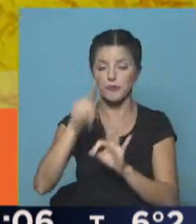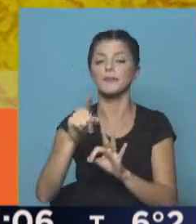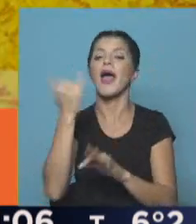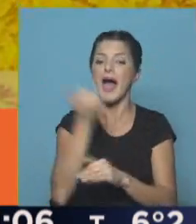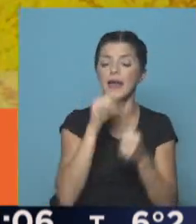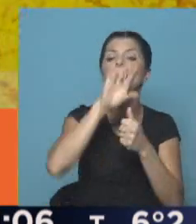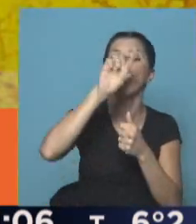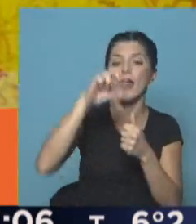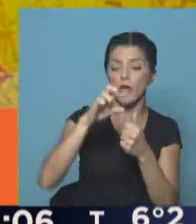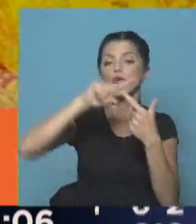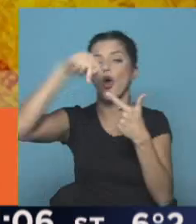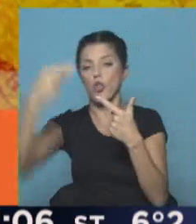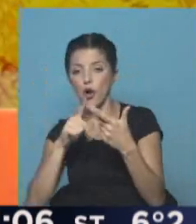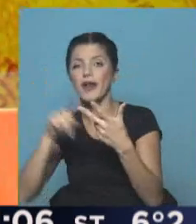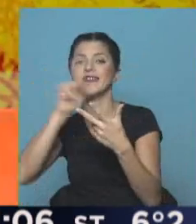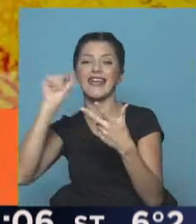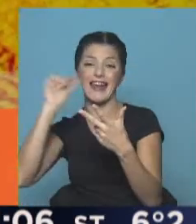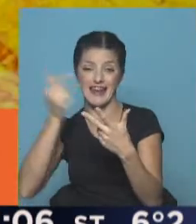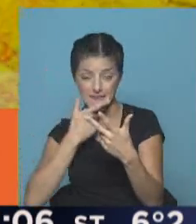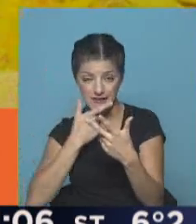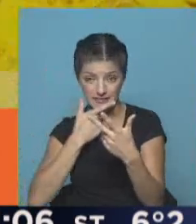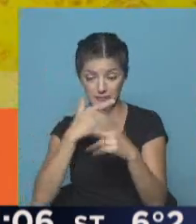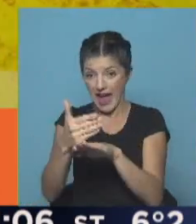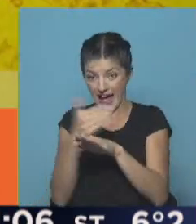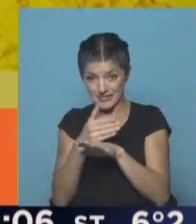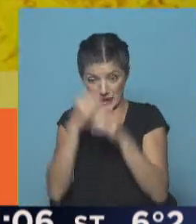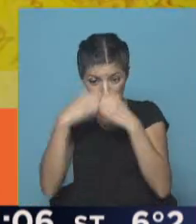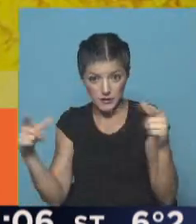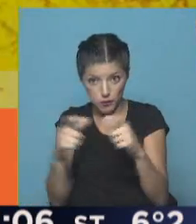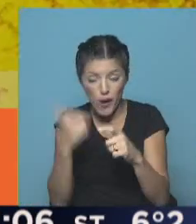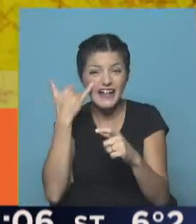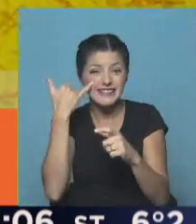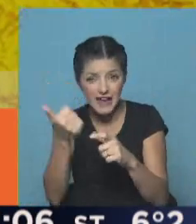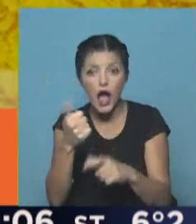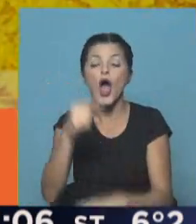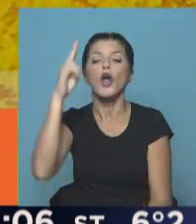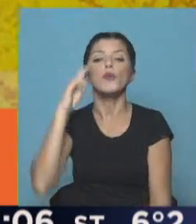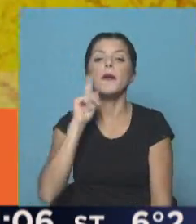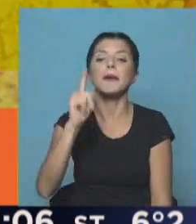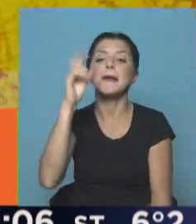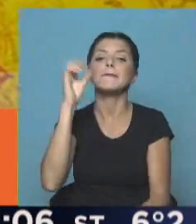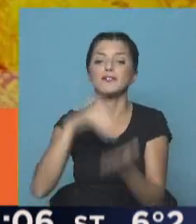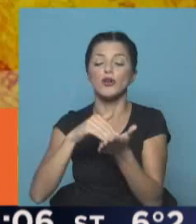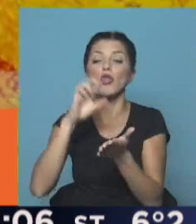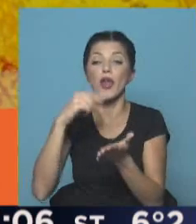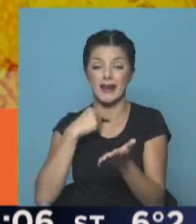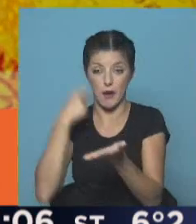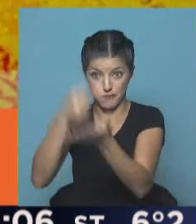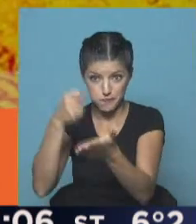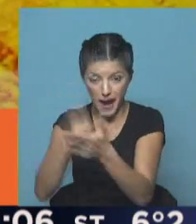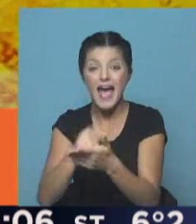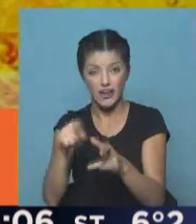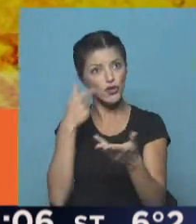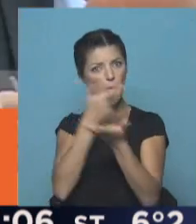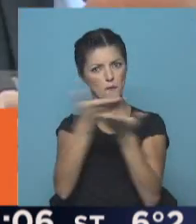libras esterlinas. A poco de ser lanzada la operativa, ya había captado una demanda de 9.000 millones de dólares. Esto demuestra la